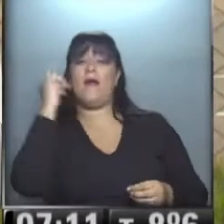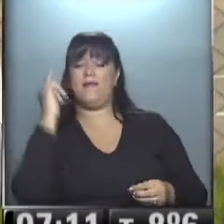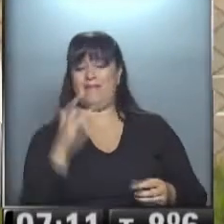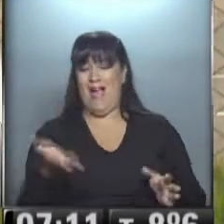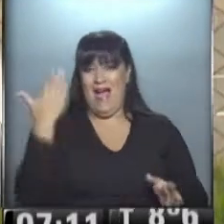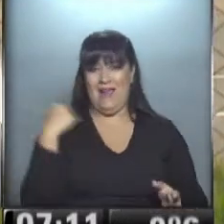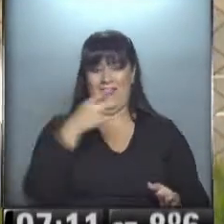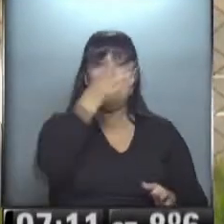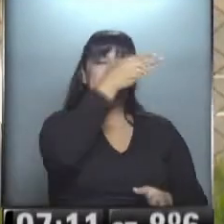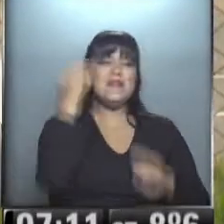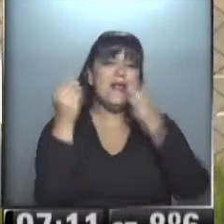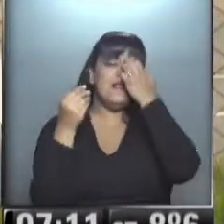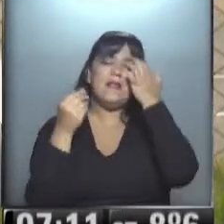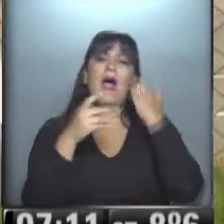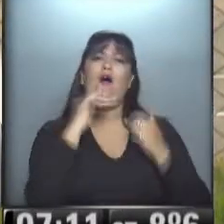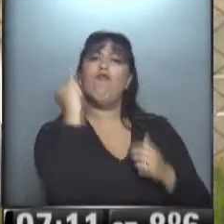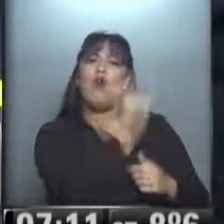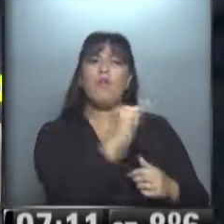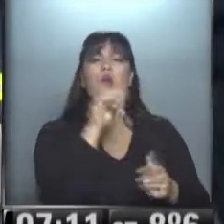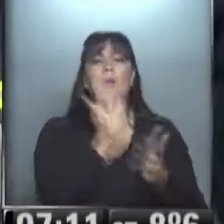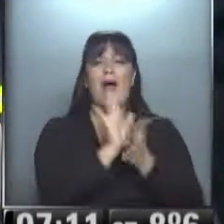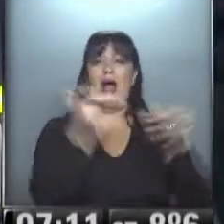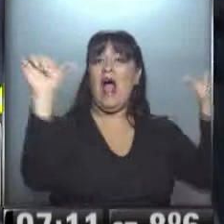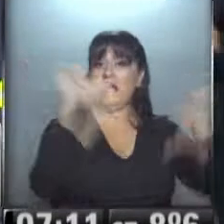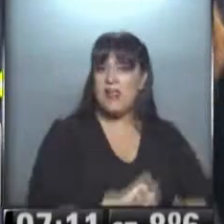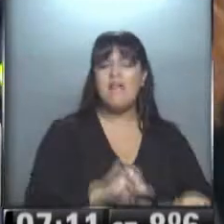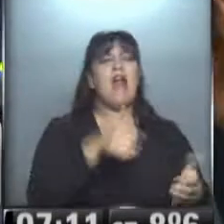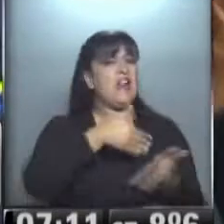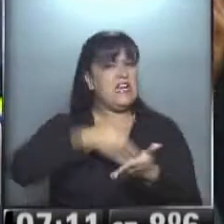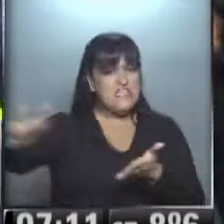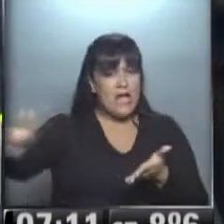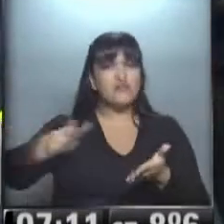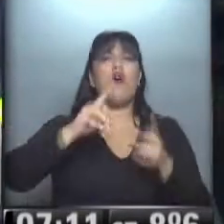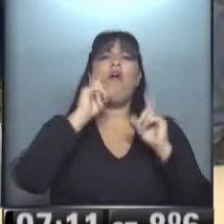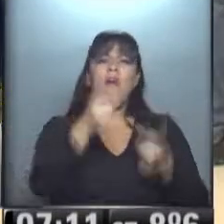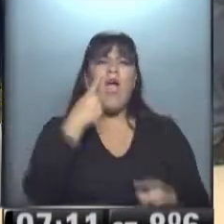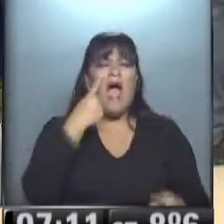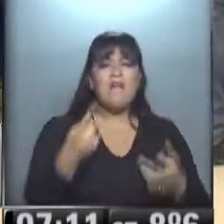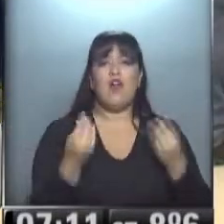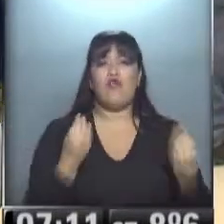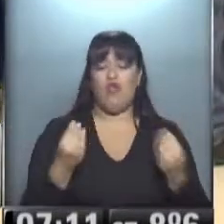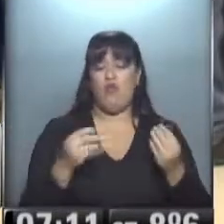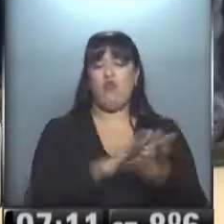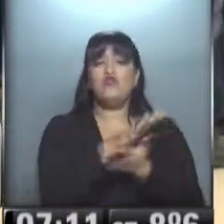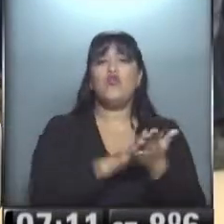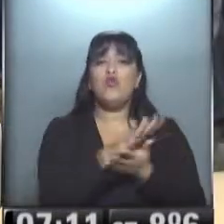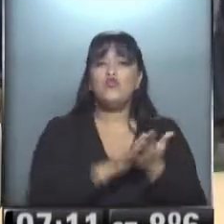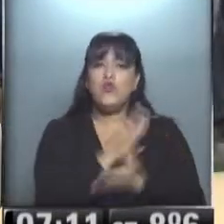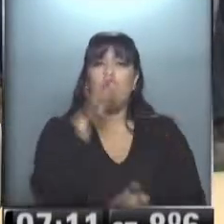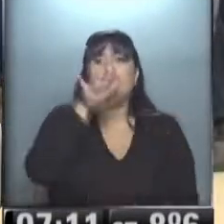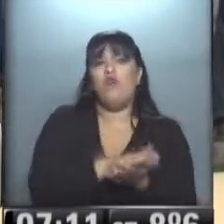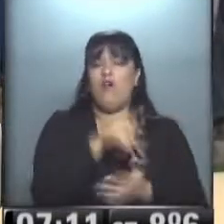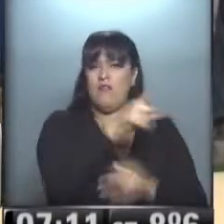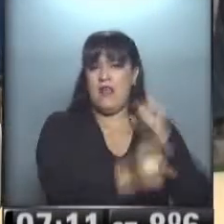a rechazar el auto de quiebra y generar otro tipo de acciones punitorias sobre ese comportamiento